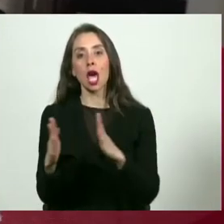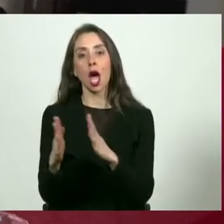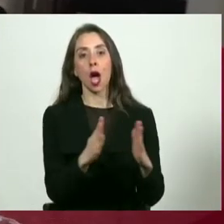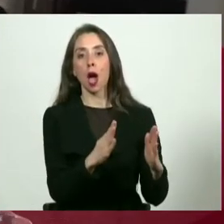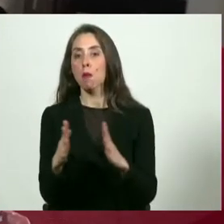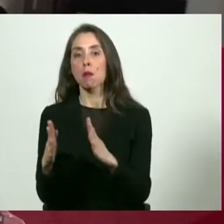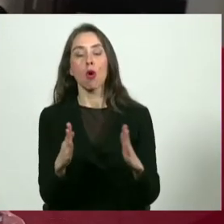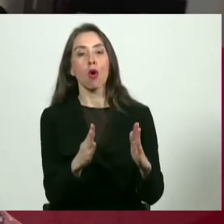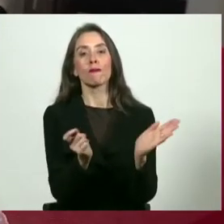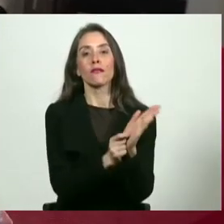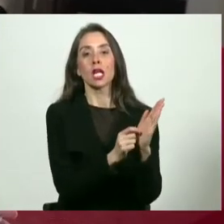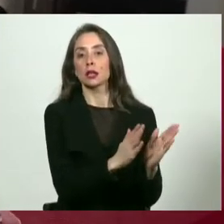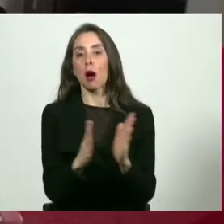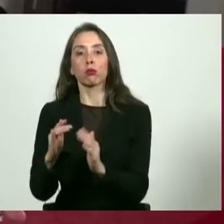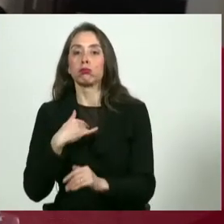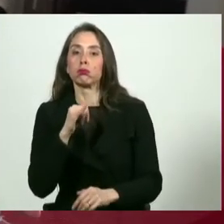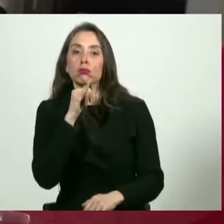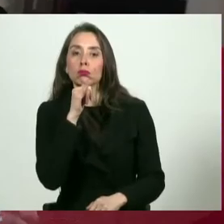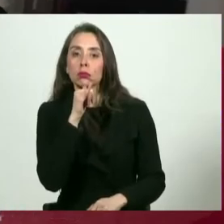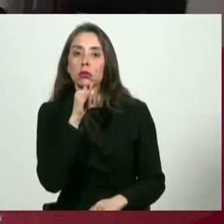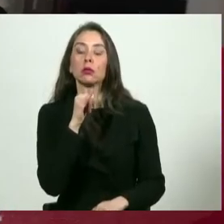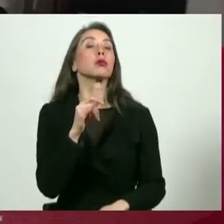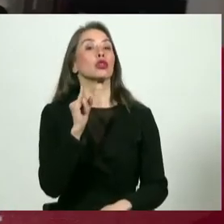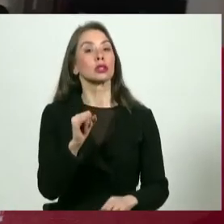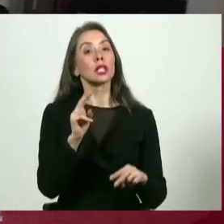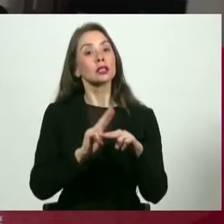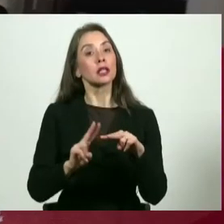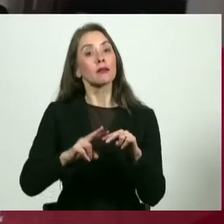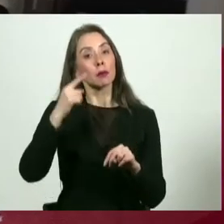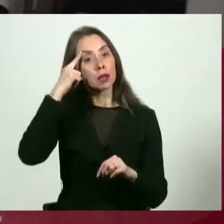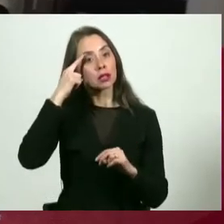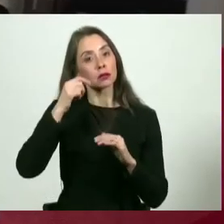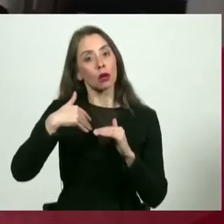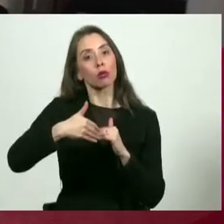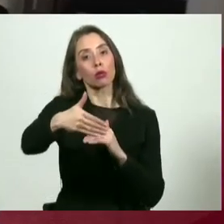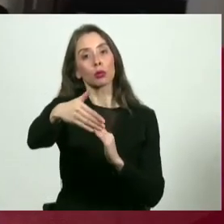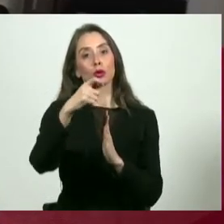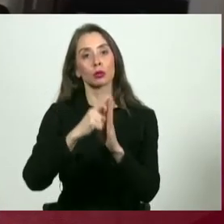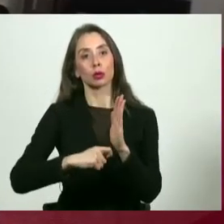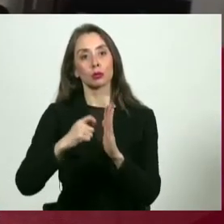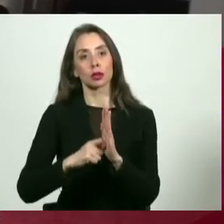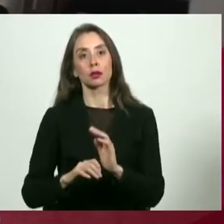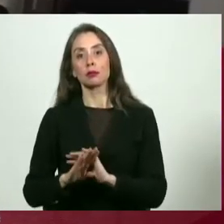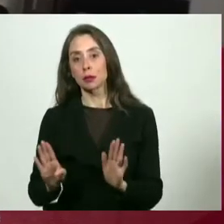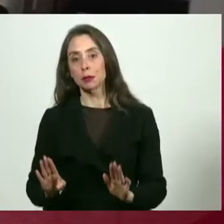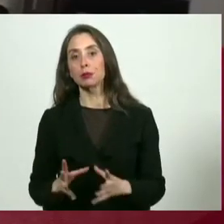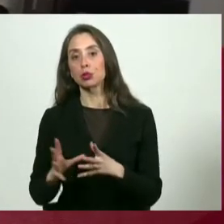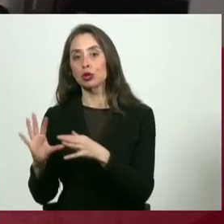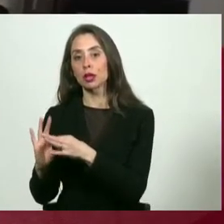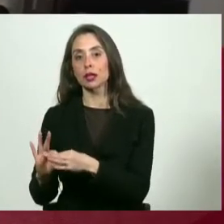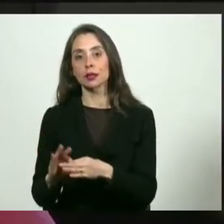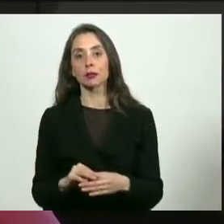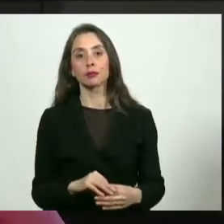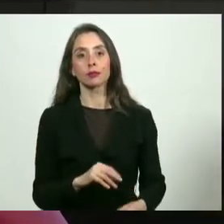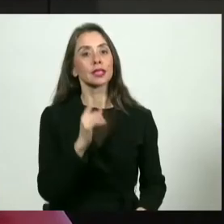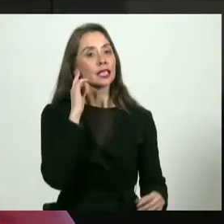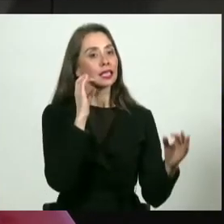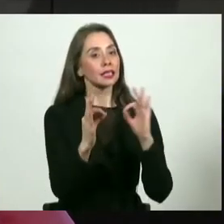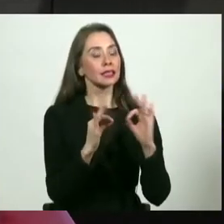Evaluación Social, en el cual se está creando la metodología de trabajo para implementar, hacer seguimiento a cada una de